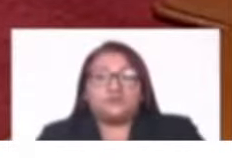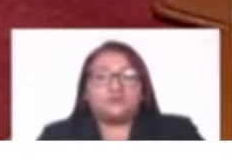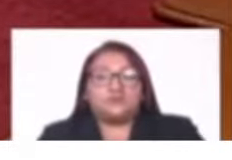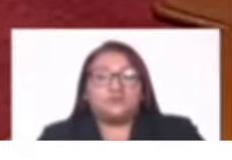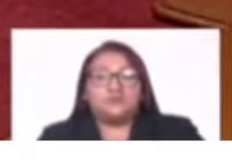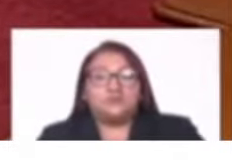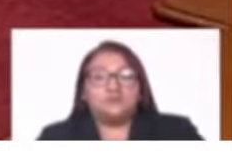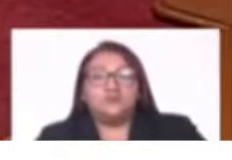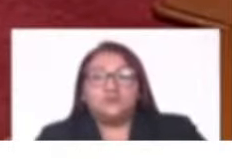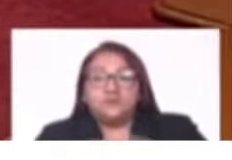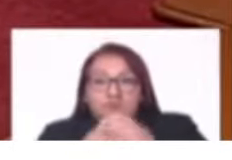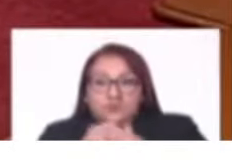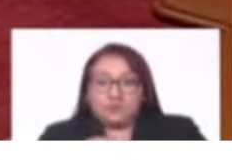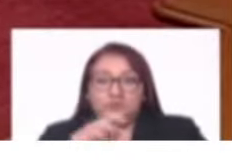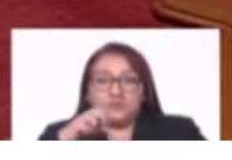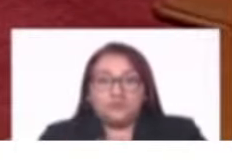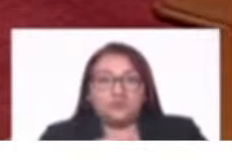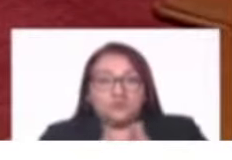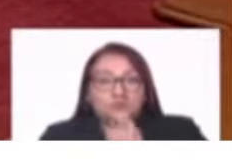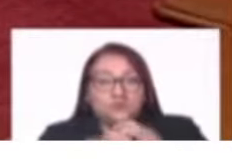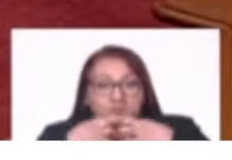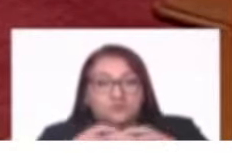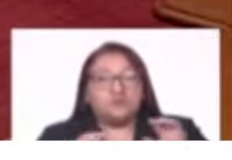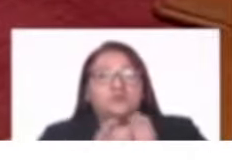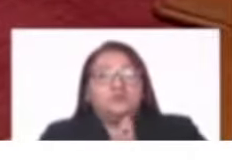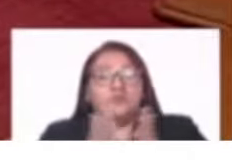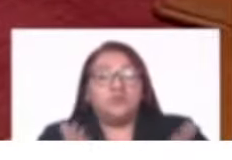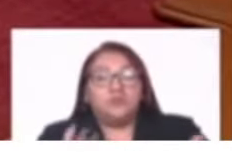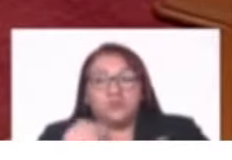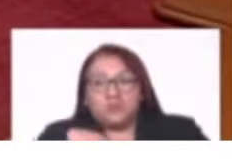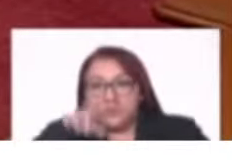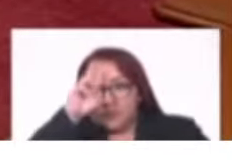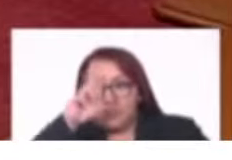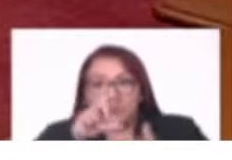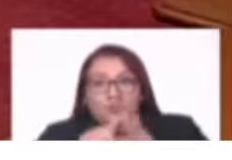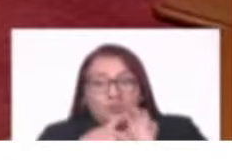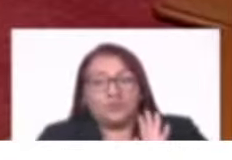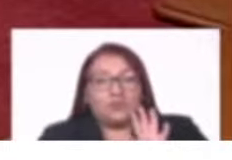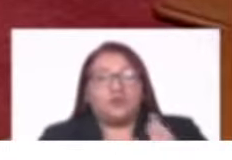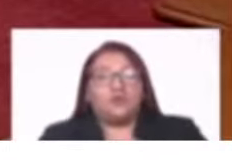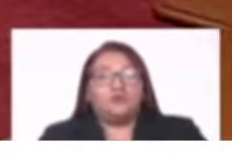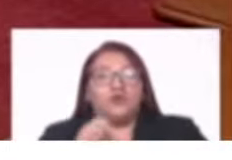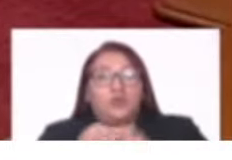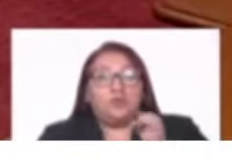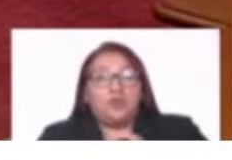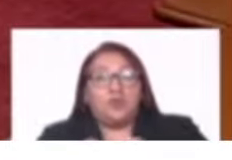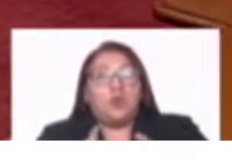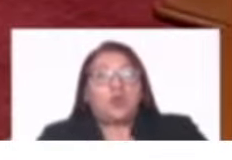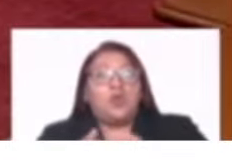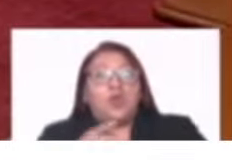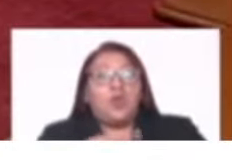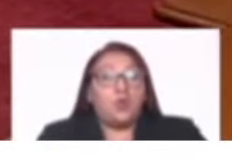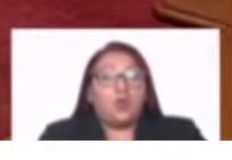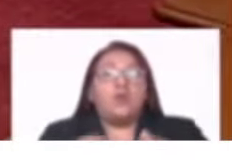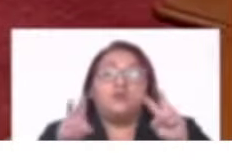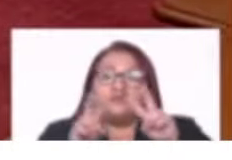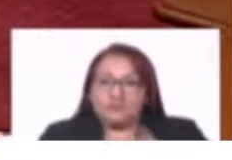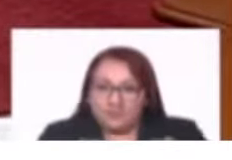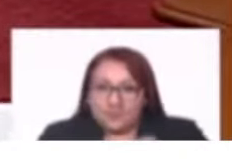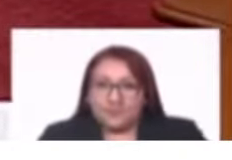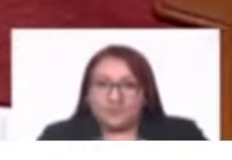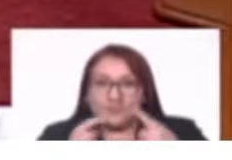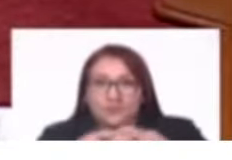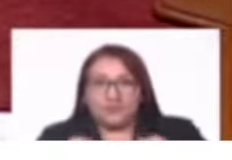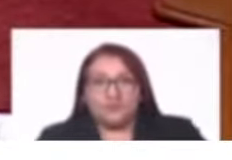precedente, los referidos proyectos son publicados en el Diario Oficial El Peruano y derivados a la Comisión de Presupuesto, la cual los analiza en sesiones